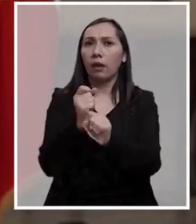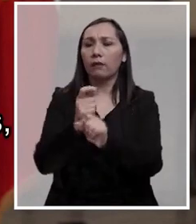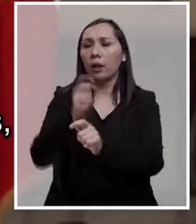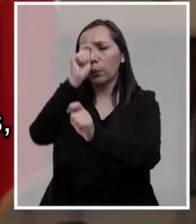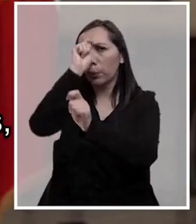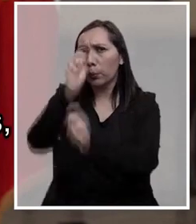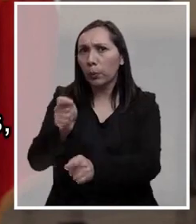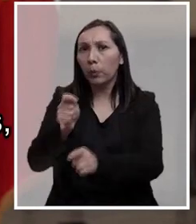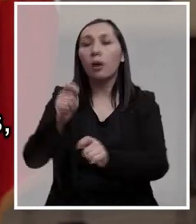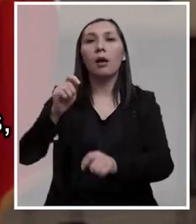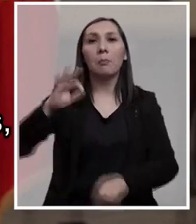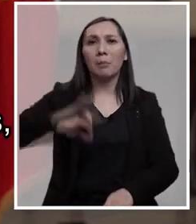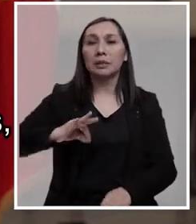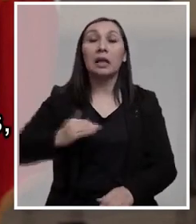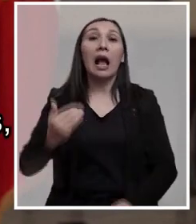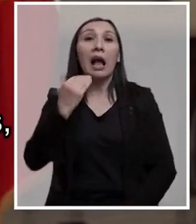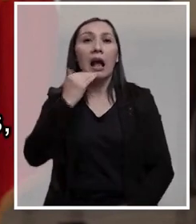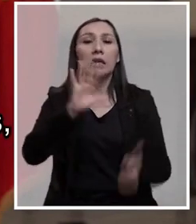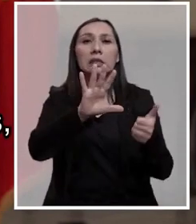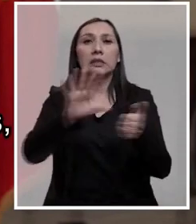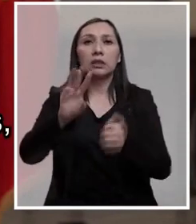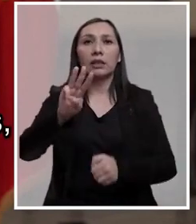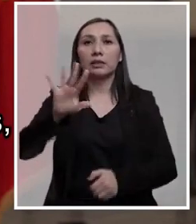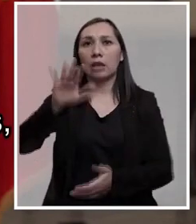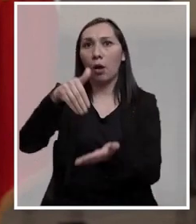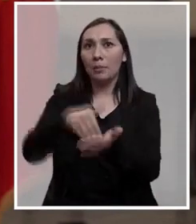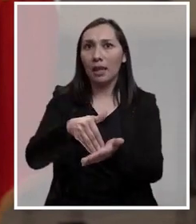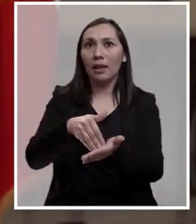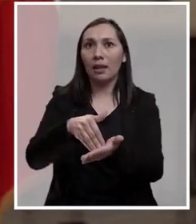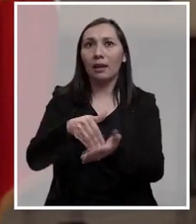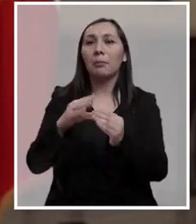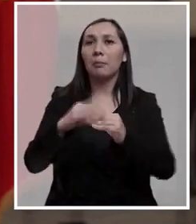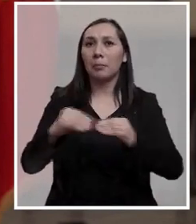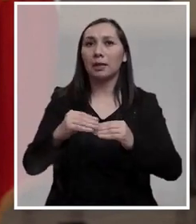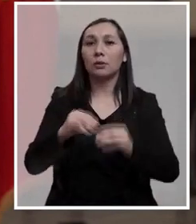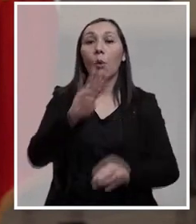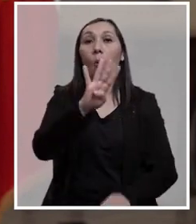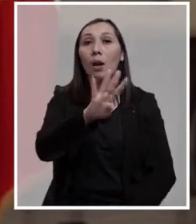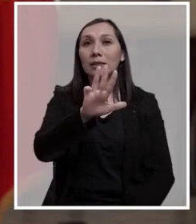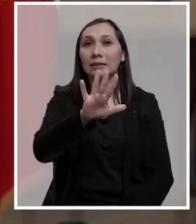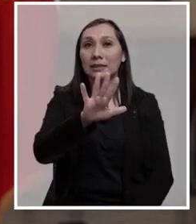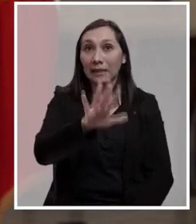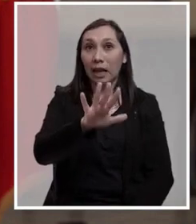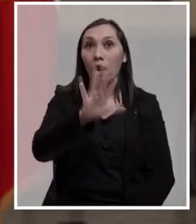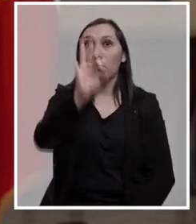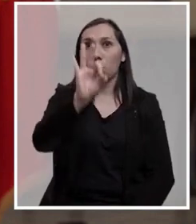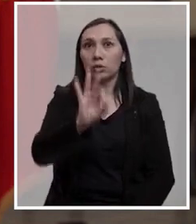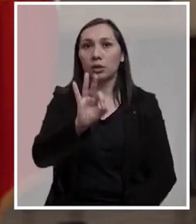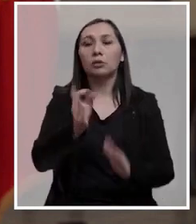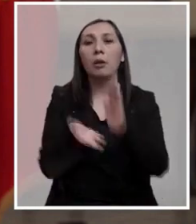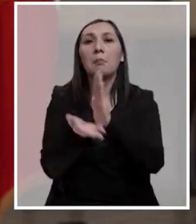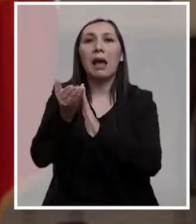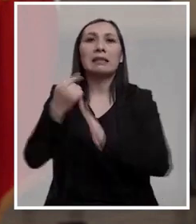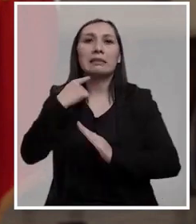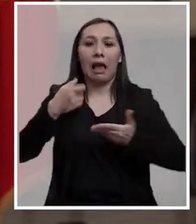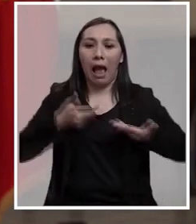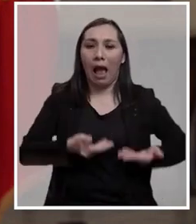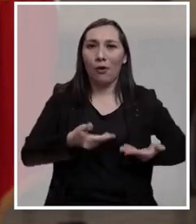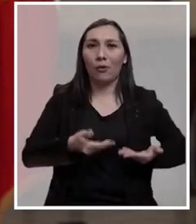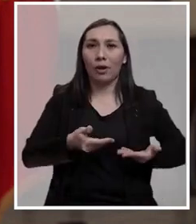reconocido y su pensión será casi de 635 mil pesos un 45%, más que la actual